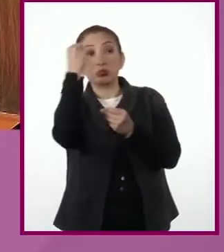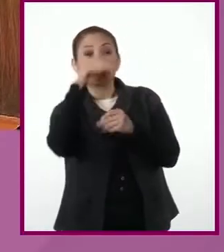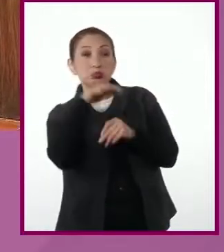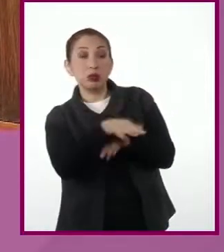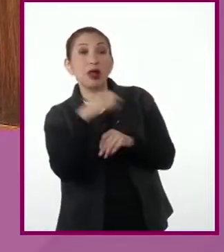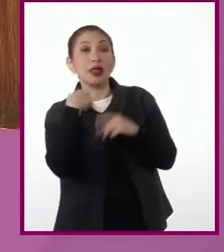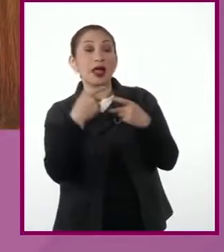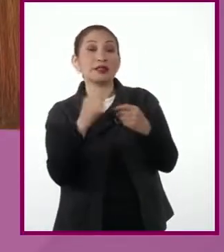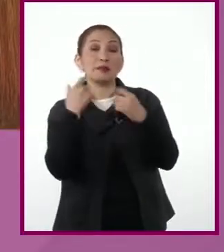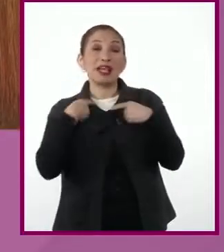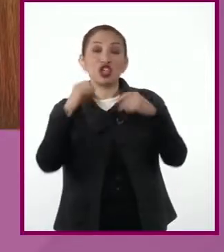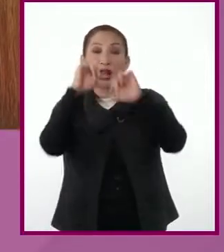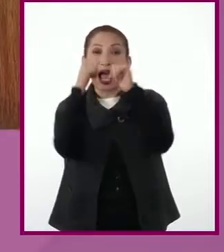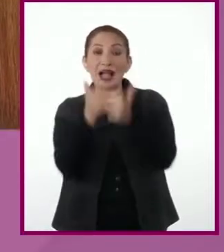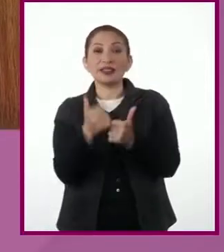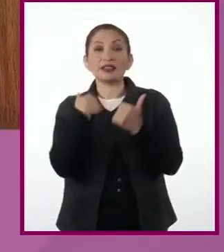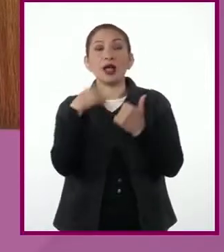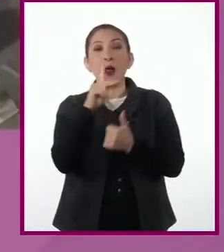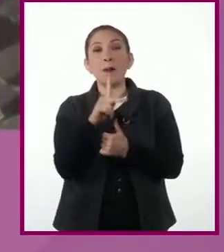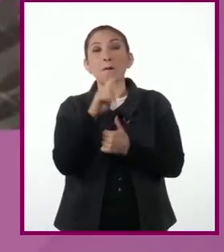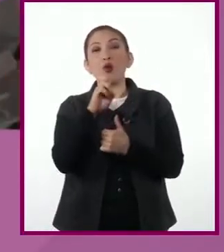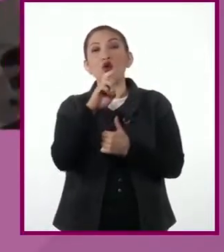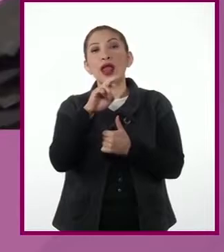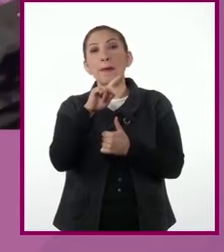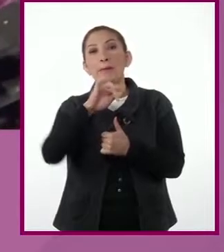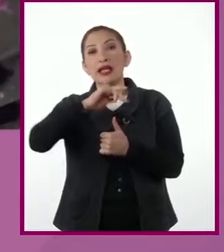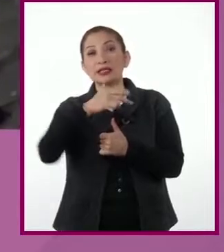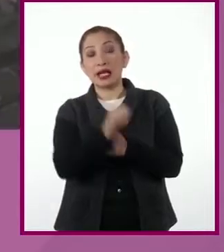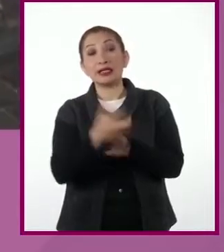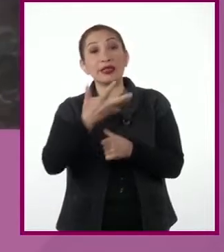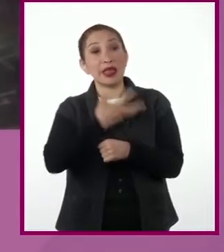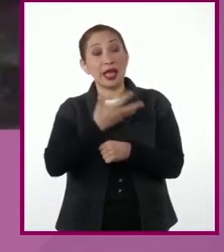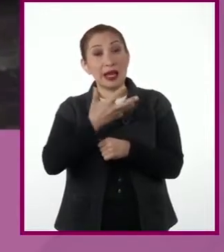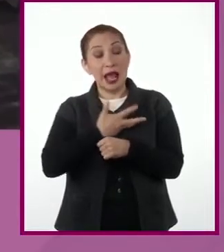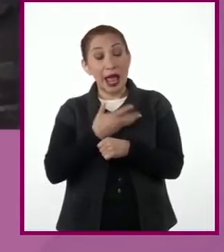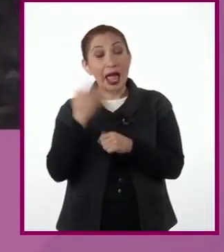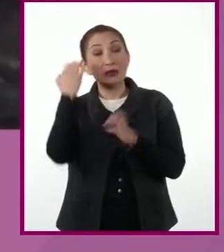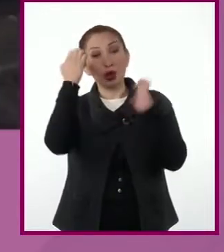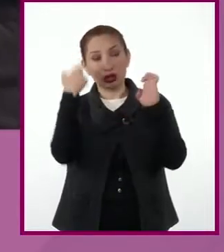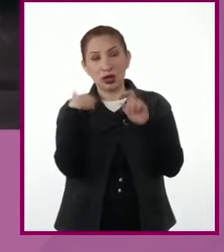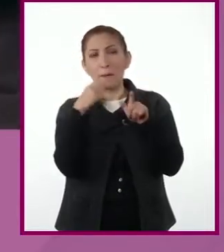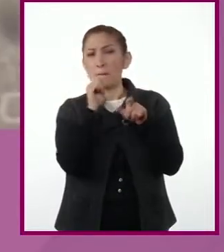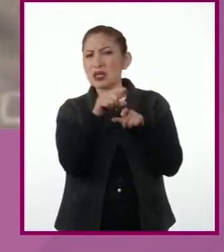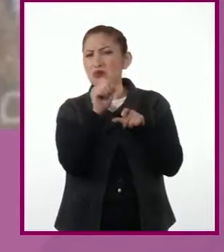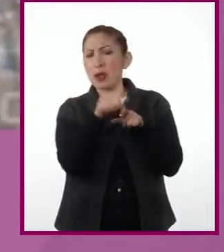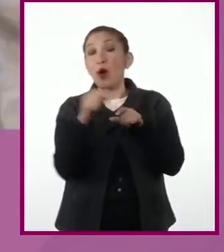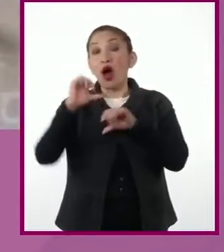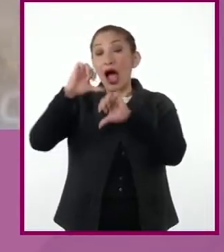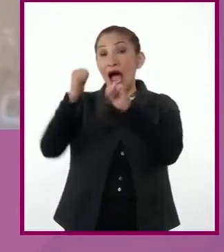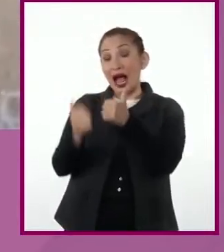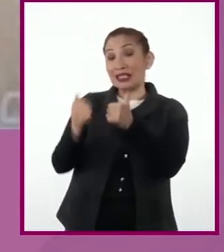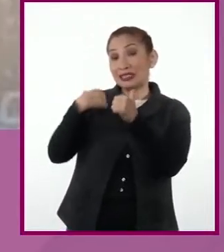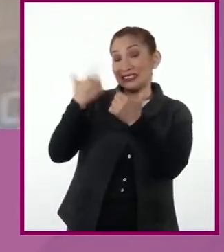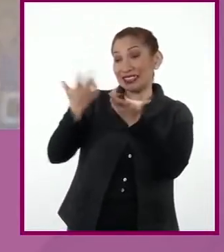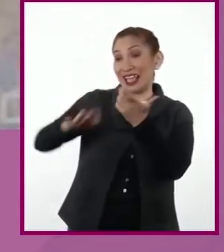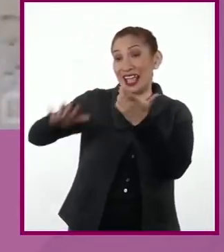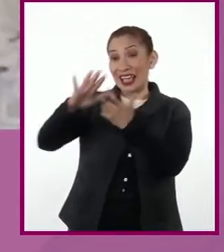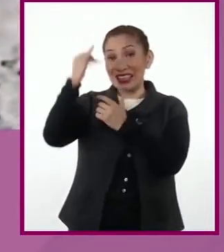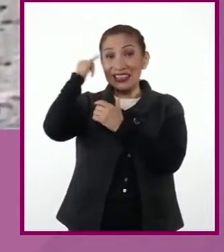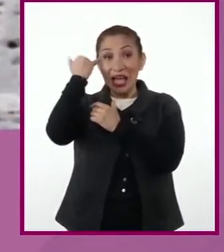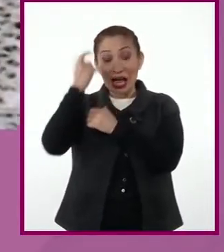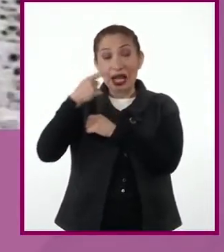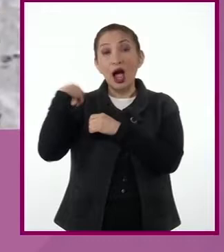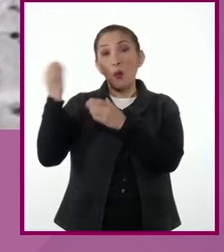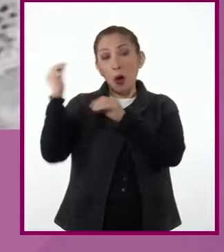de los artesanos purépechas. Aunque cuenta con una exposición permanente, la obra artesanal indígena de todo el país ha